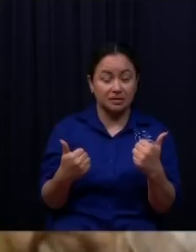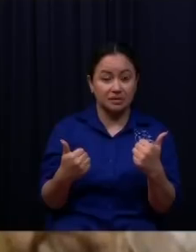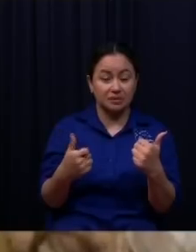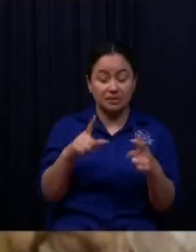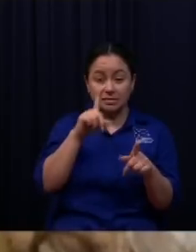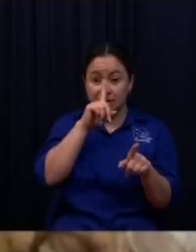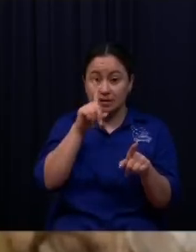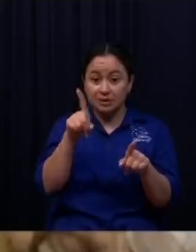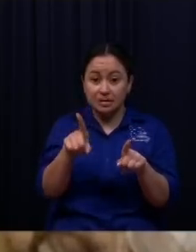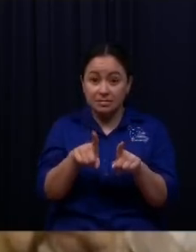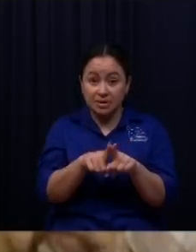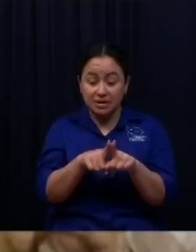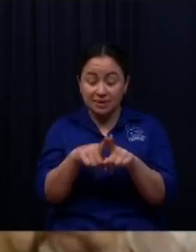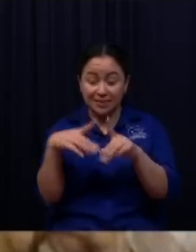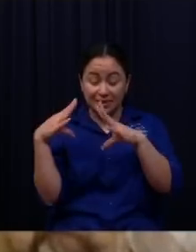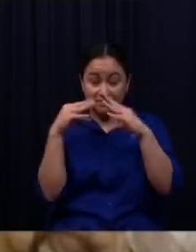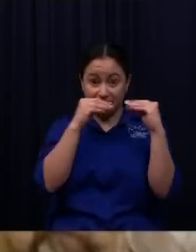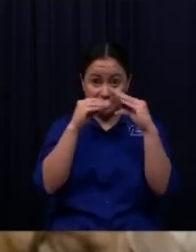Hablarán nuevas lenguas.